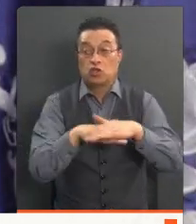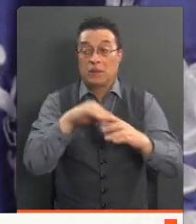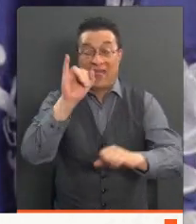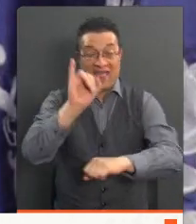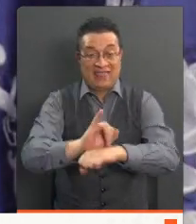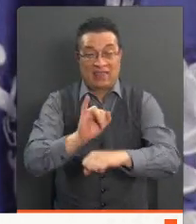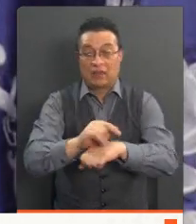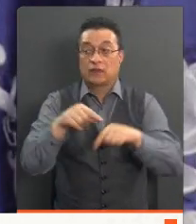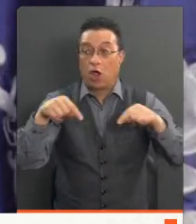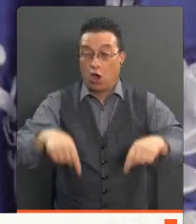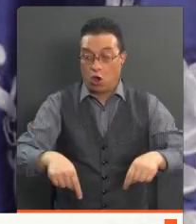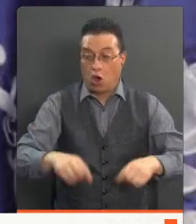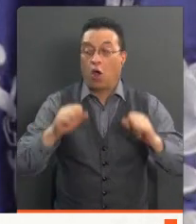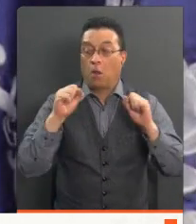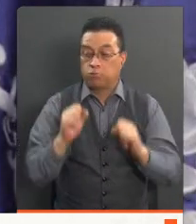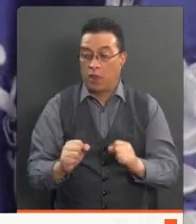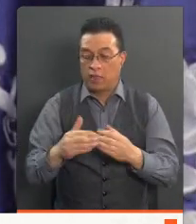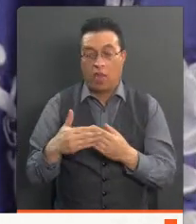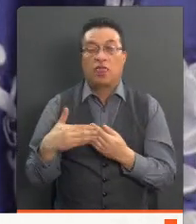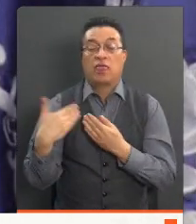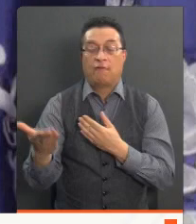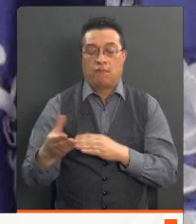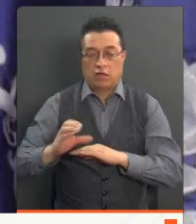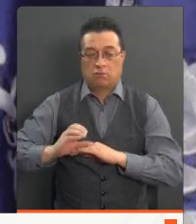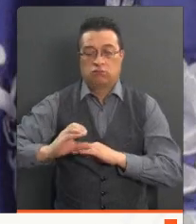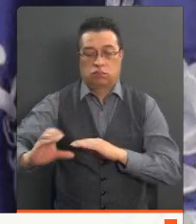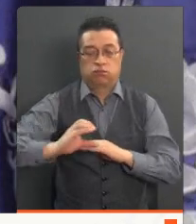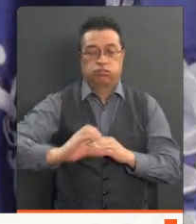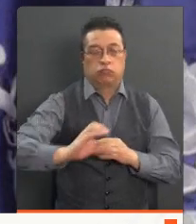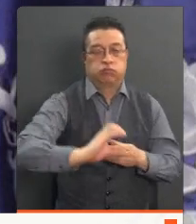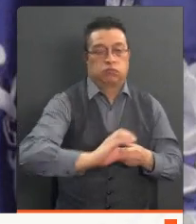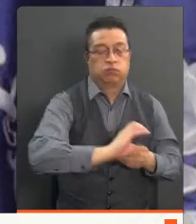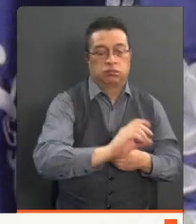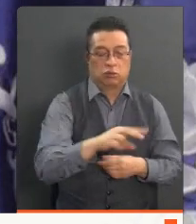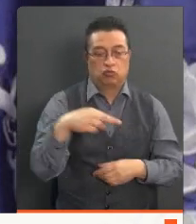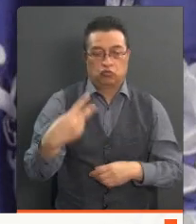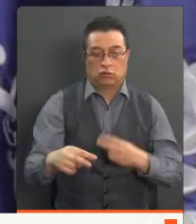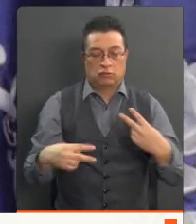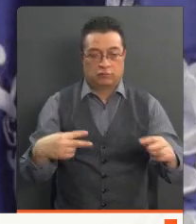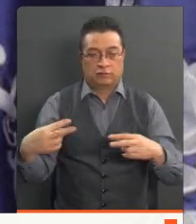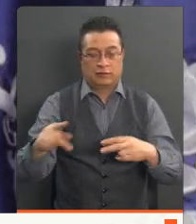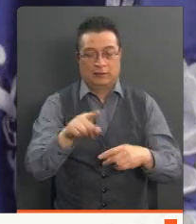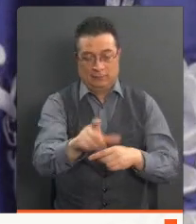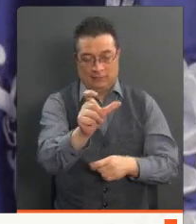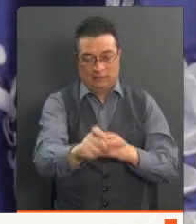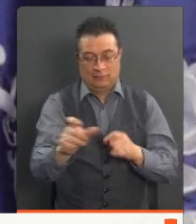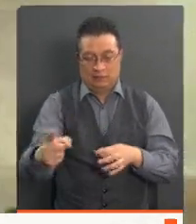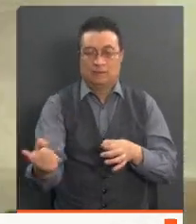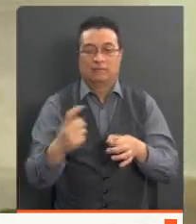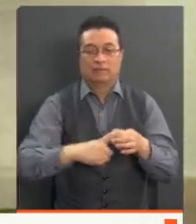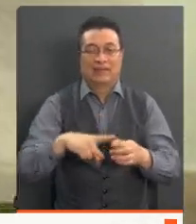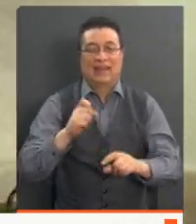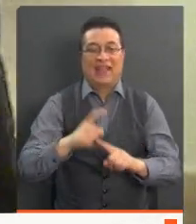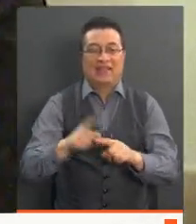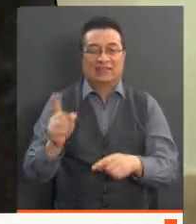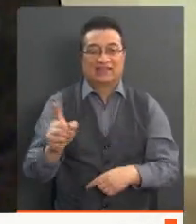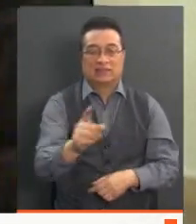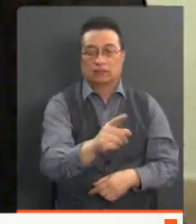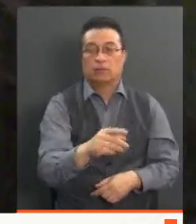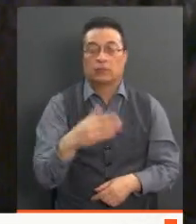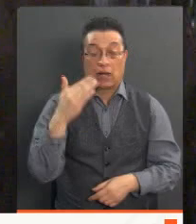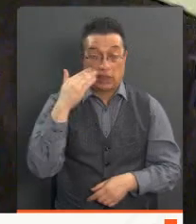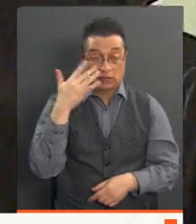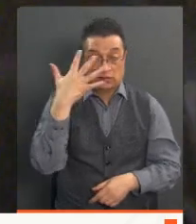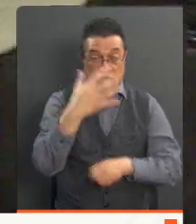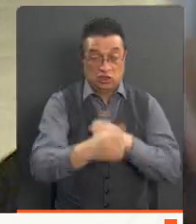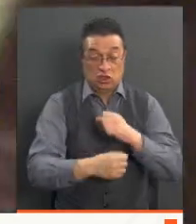de poder devolver estos recursos a quienes le pertenecen, que son precisamente los exafiliados. Tras casi 5 años